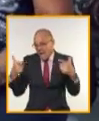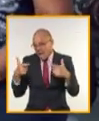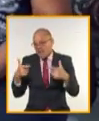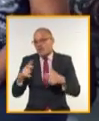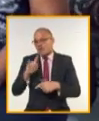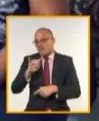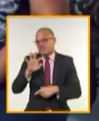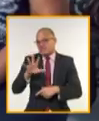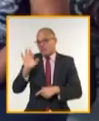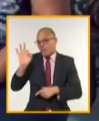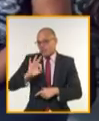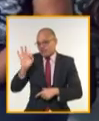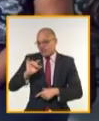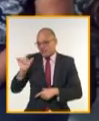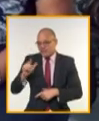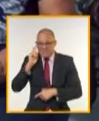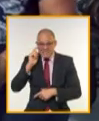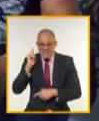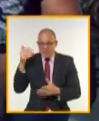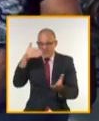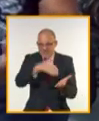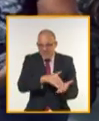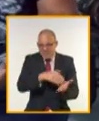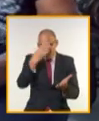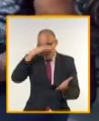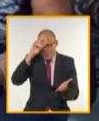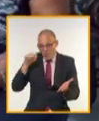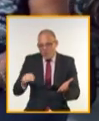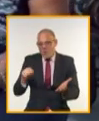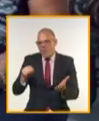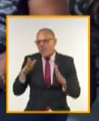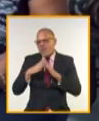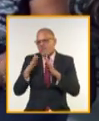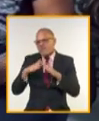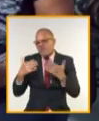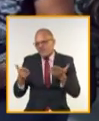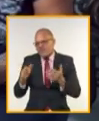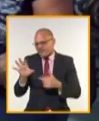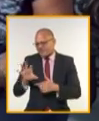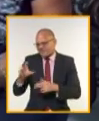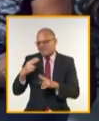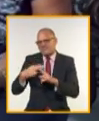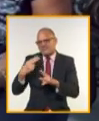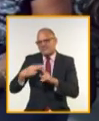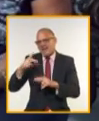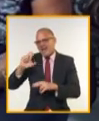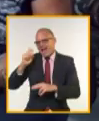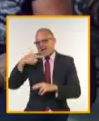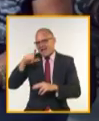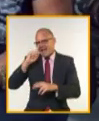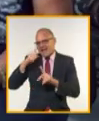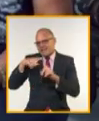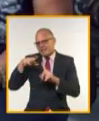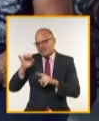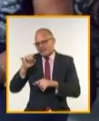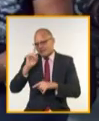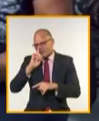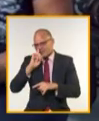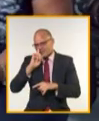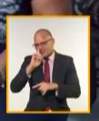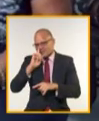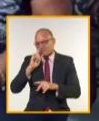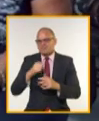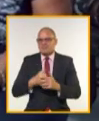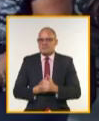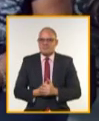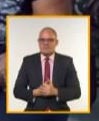que toma la historia como de inicio de primeros asentamientos en lo que hoy conocemos como barrio chino fue en la